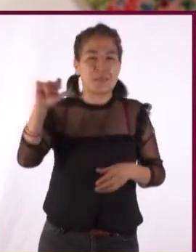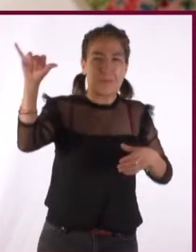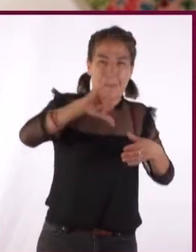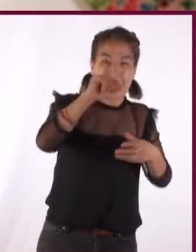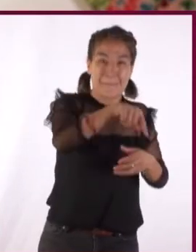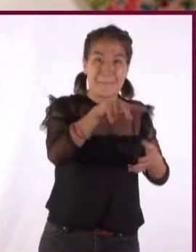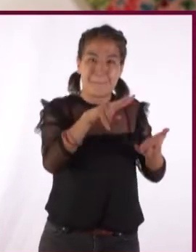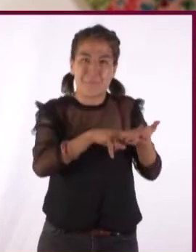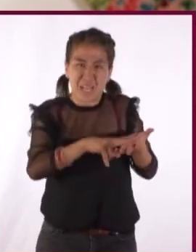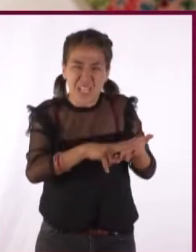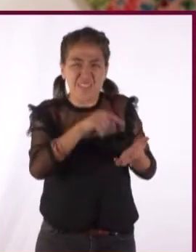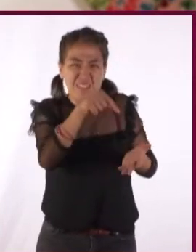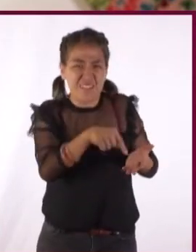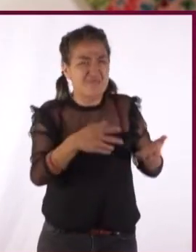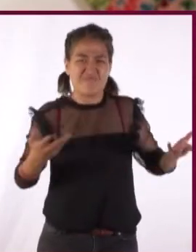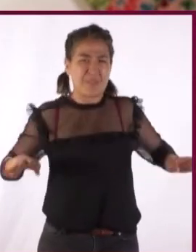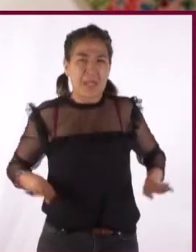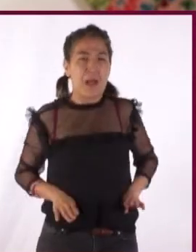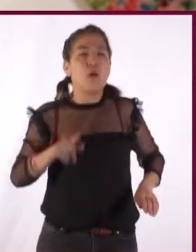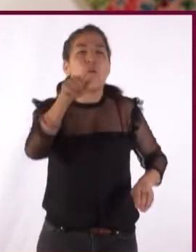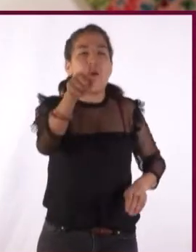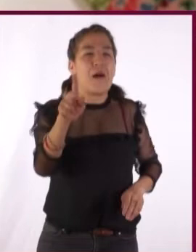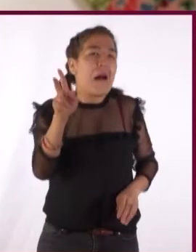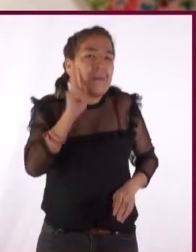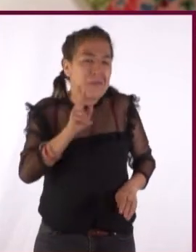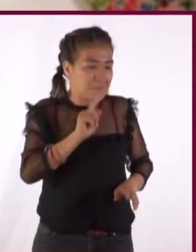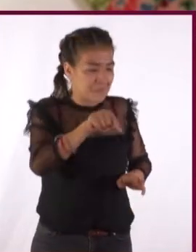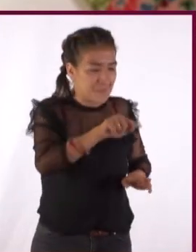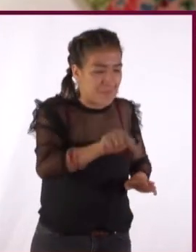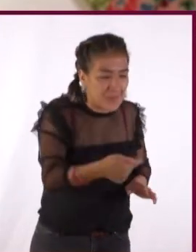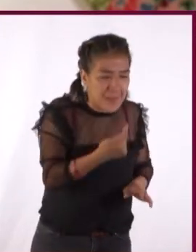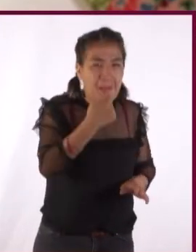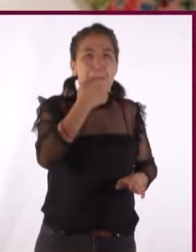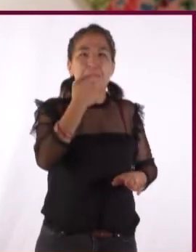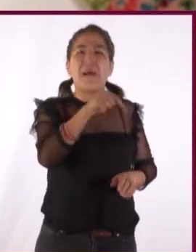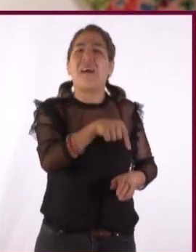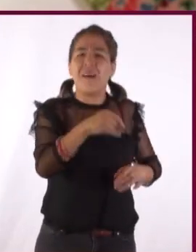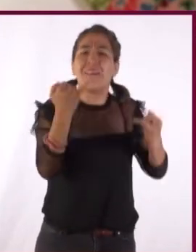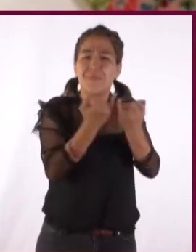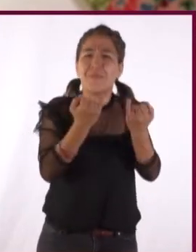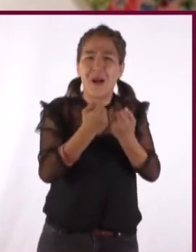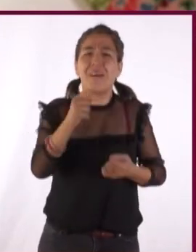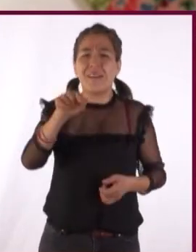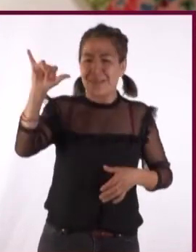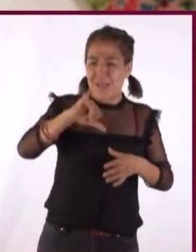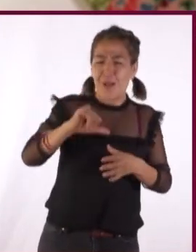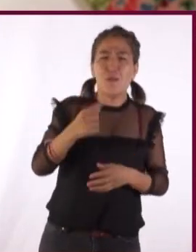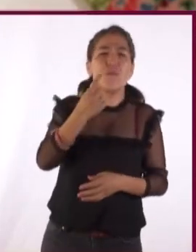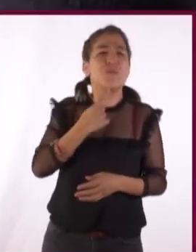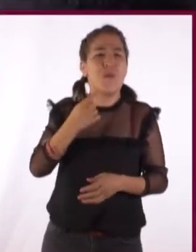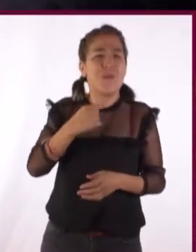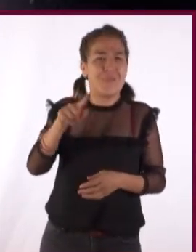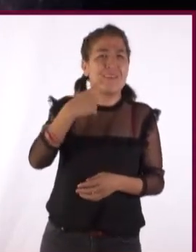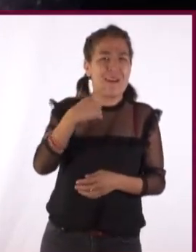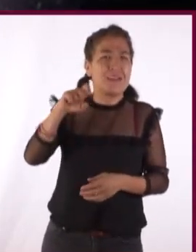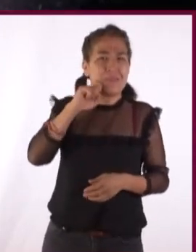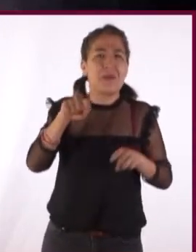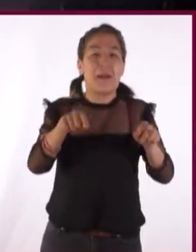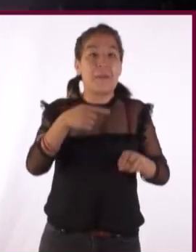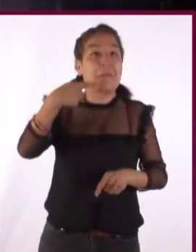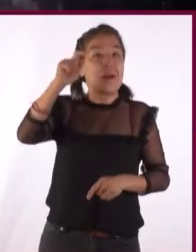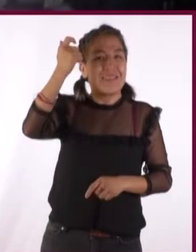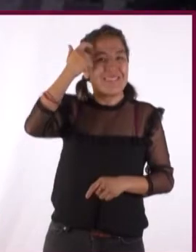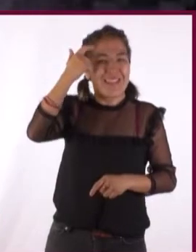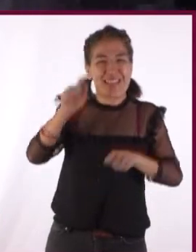con que ser catsup, pero si me animo a probarla, diré, no, sí sabe a catsup, ¿no? El cerebro tendrá que acomodar cosas,